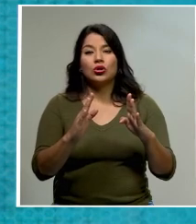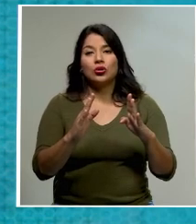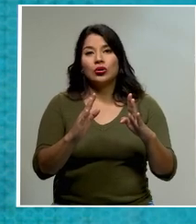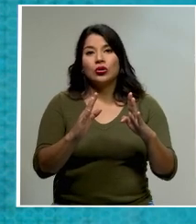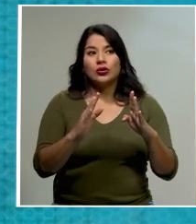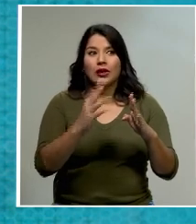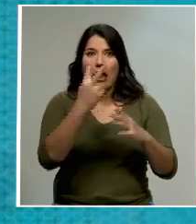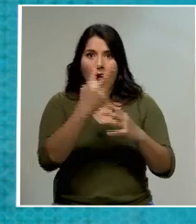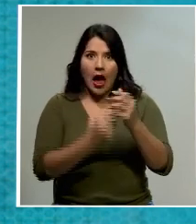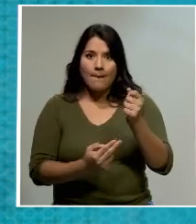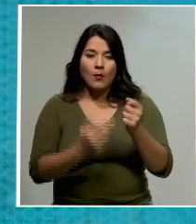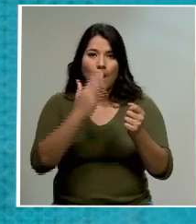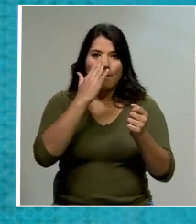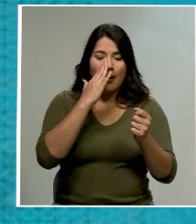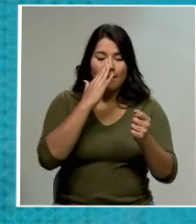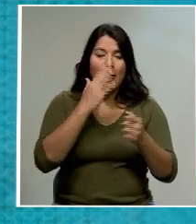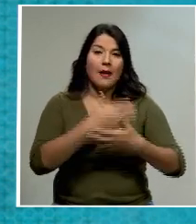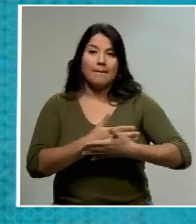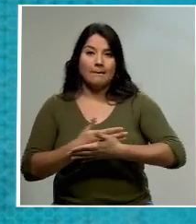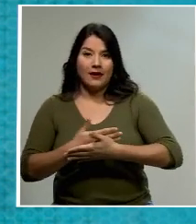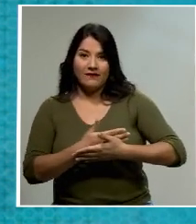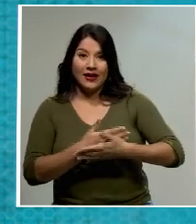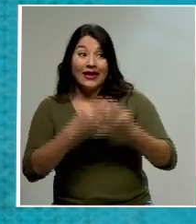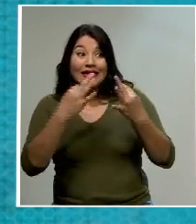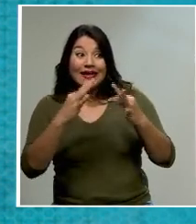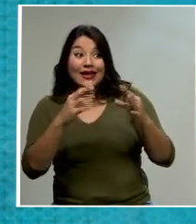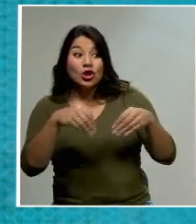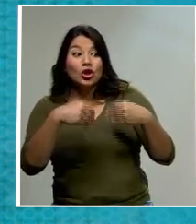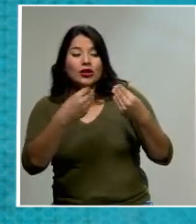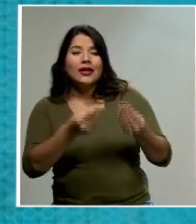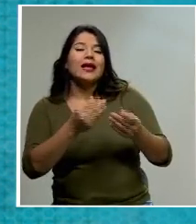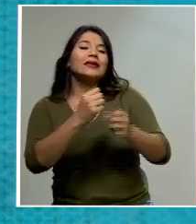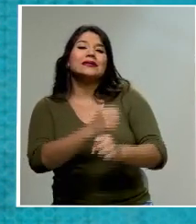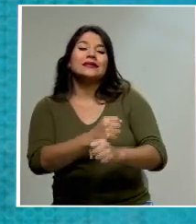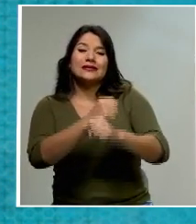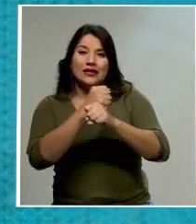madre-hijo en busca de una seguridad de ambos